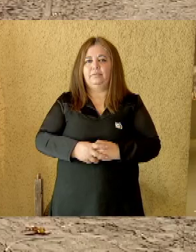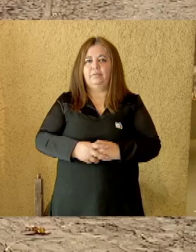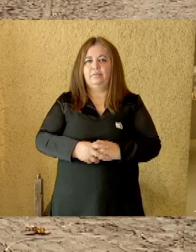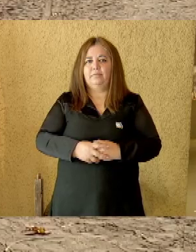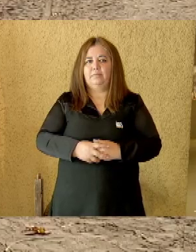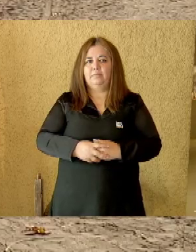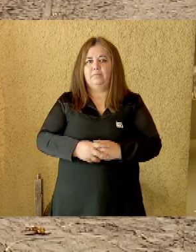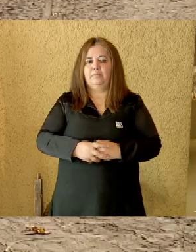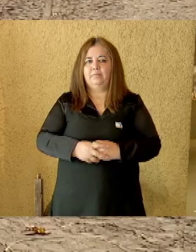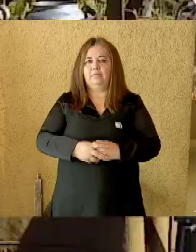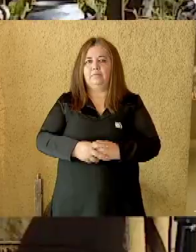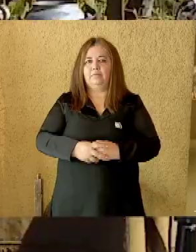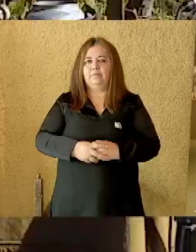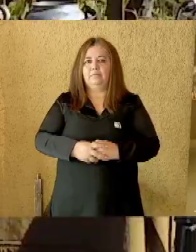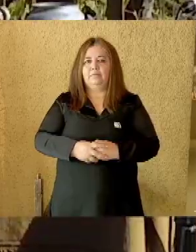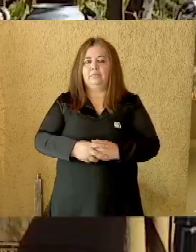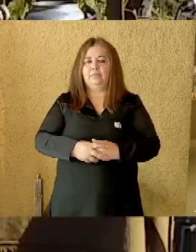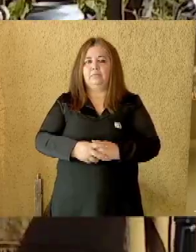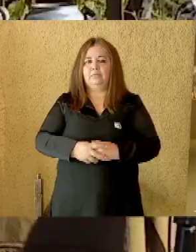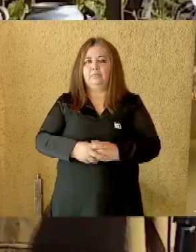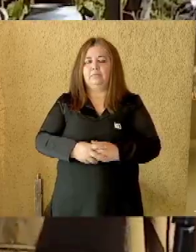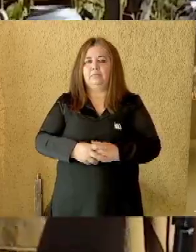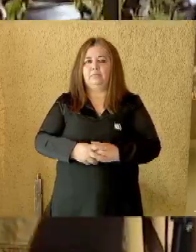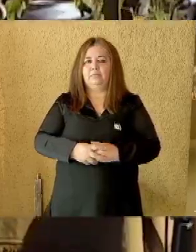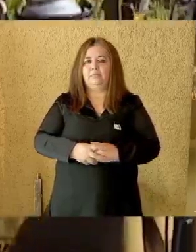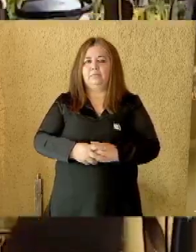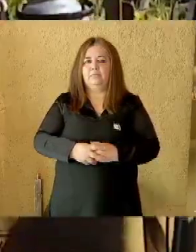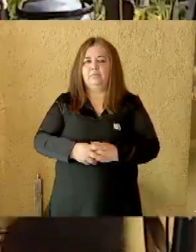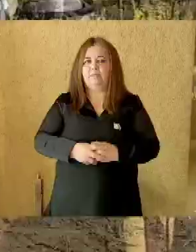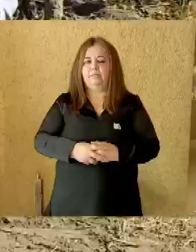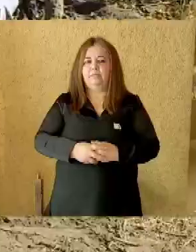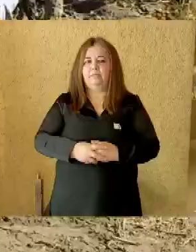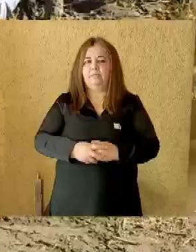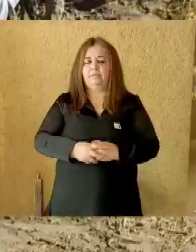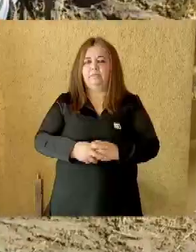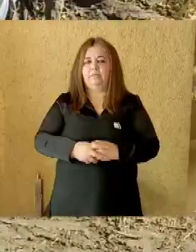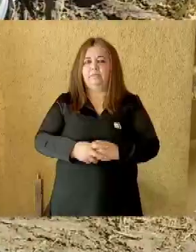Y en el día de la patria